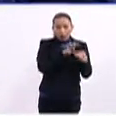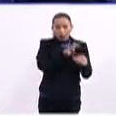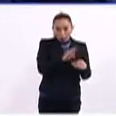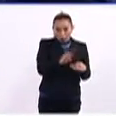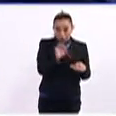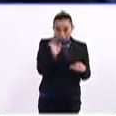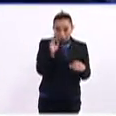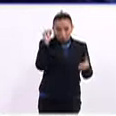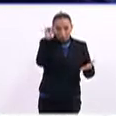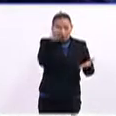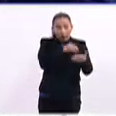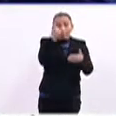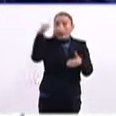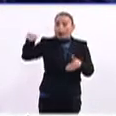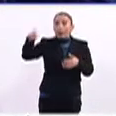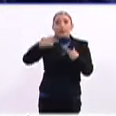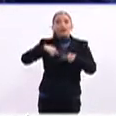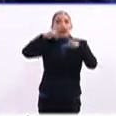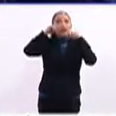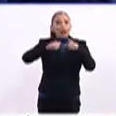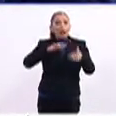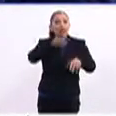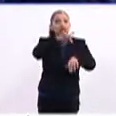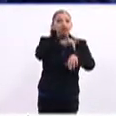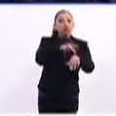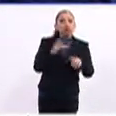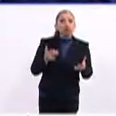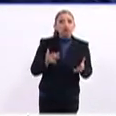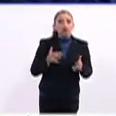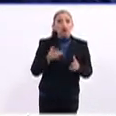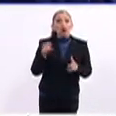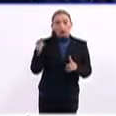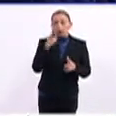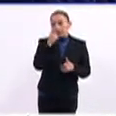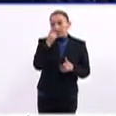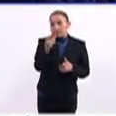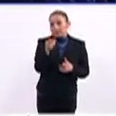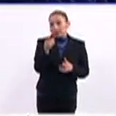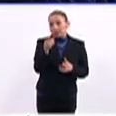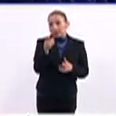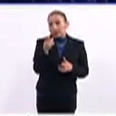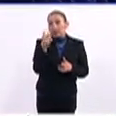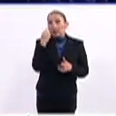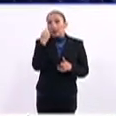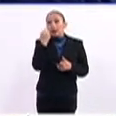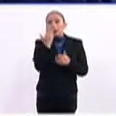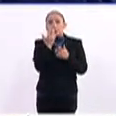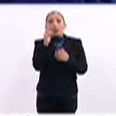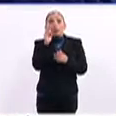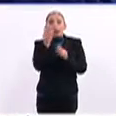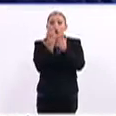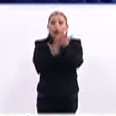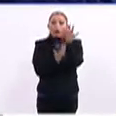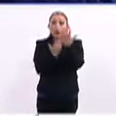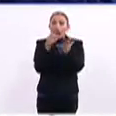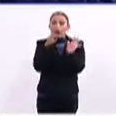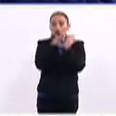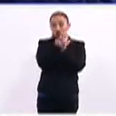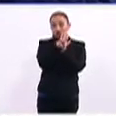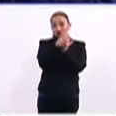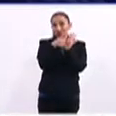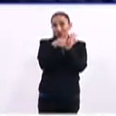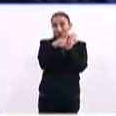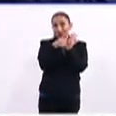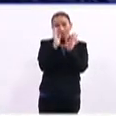posible, un acceso para la gente que no puede ver y que, como digo, más bien ve con sus manos. A mí me parece que debe